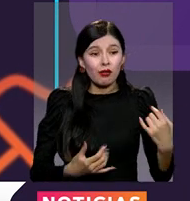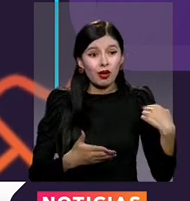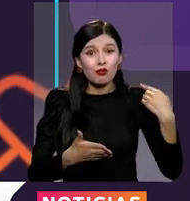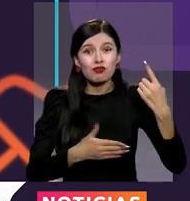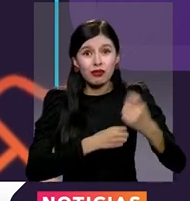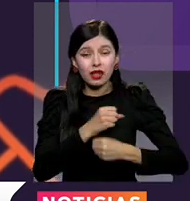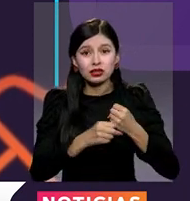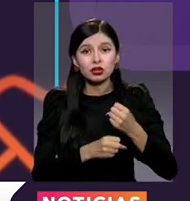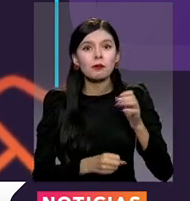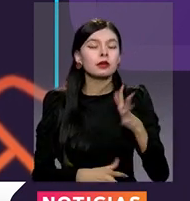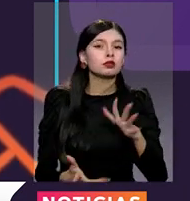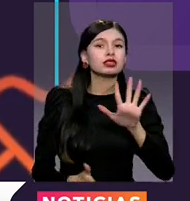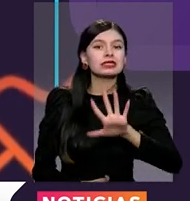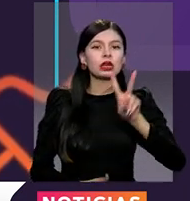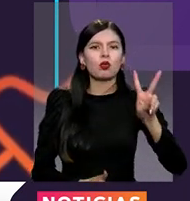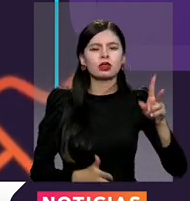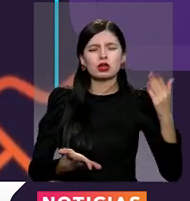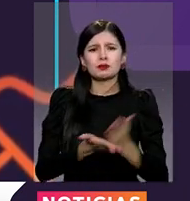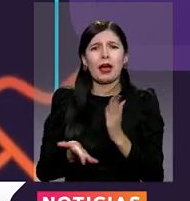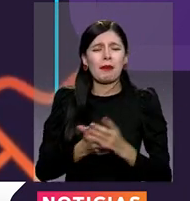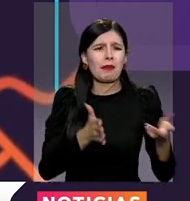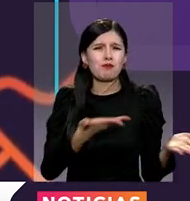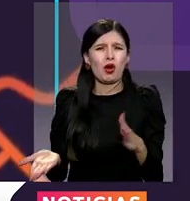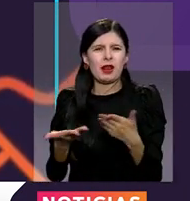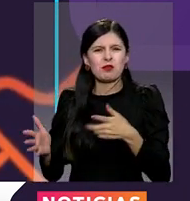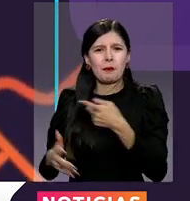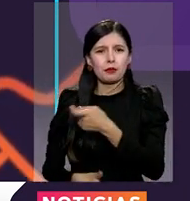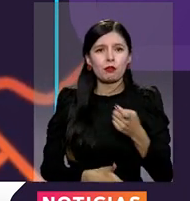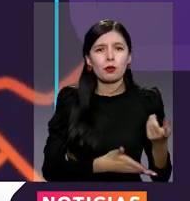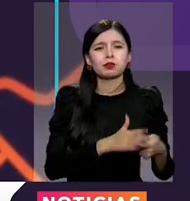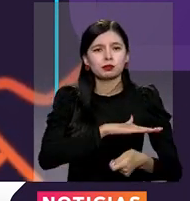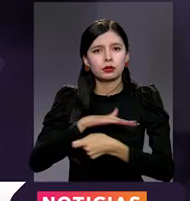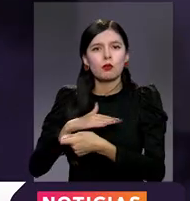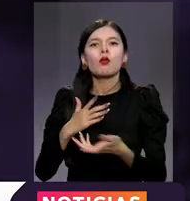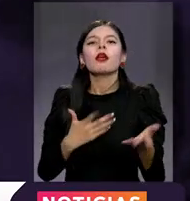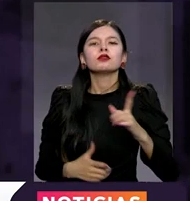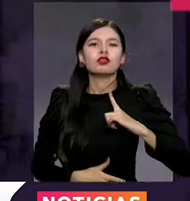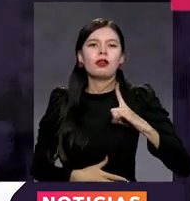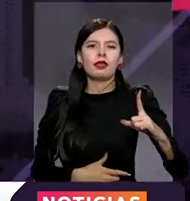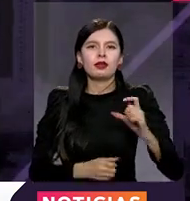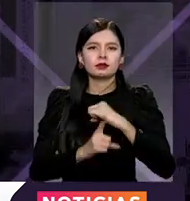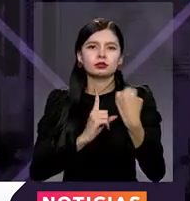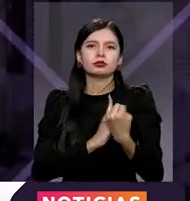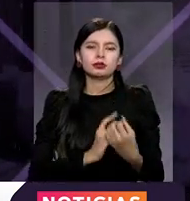contabiliza 52 masacres y 90 líderes sociales asesinados.